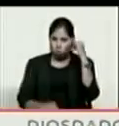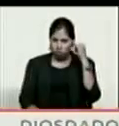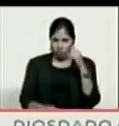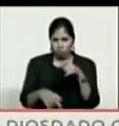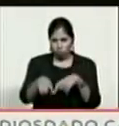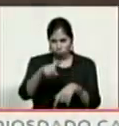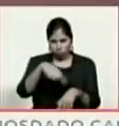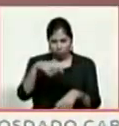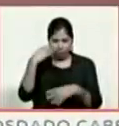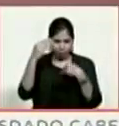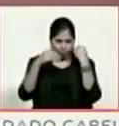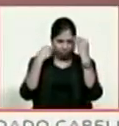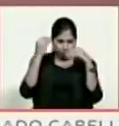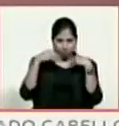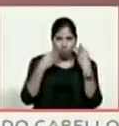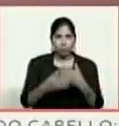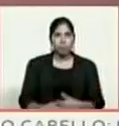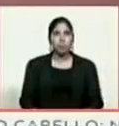después de